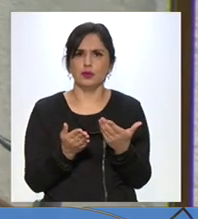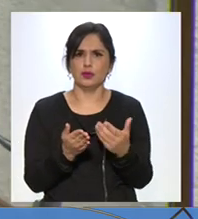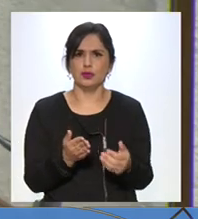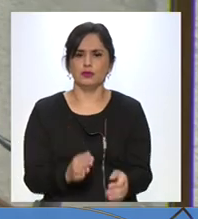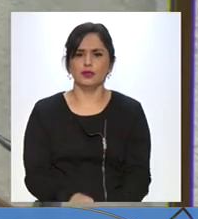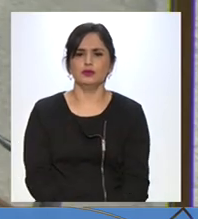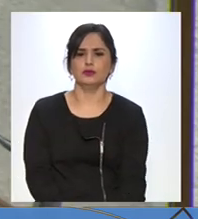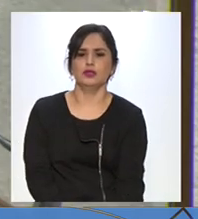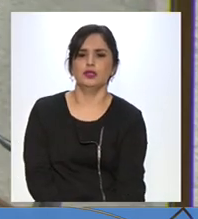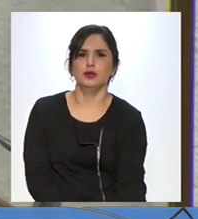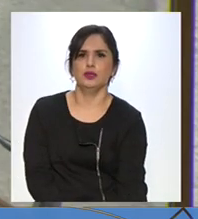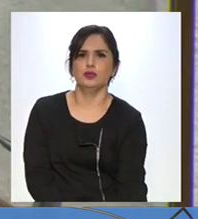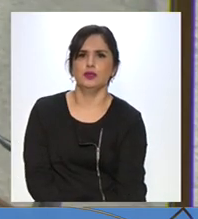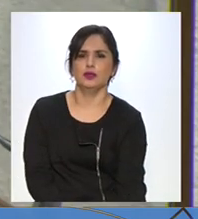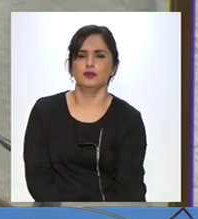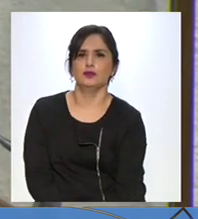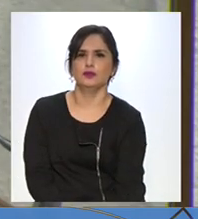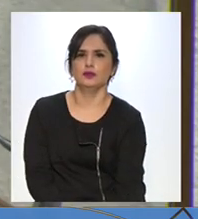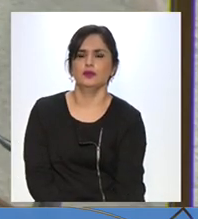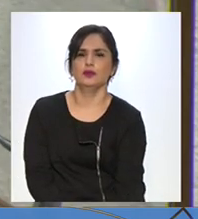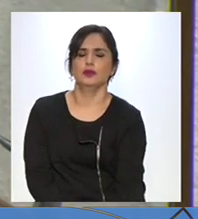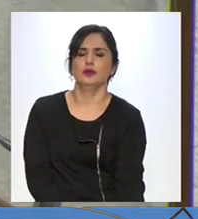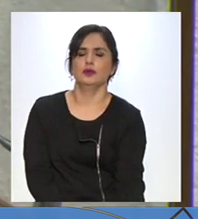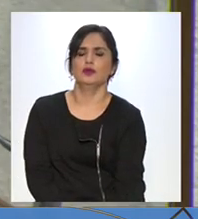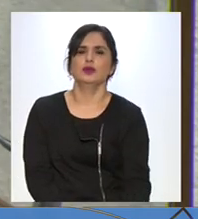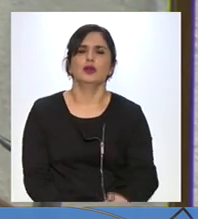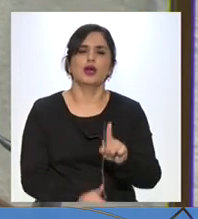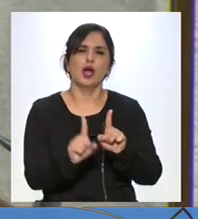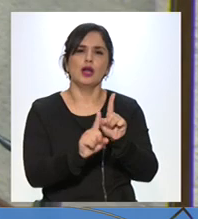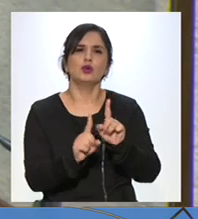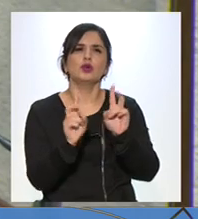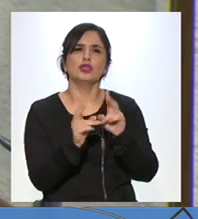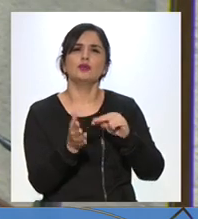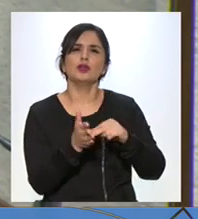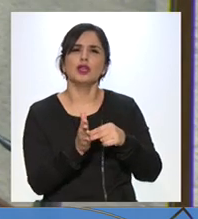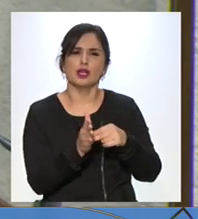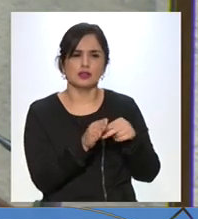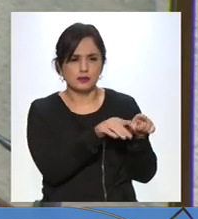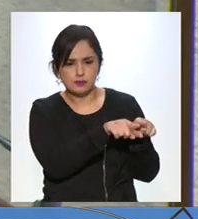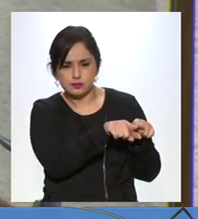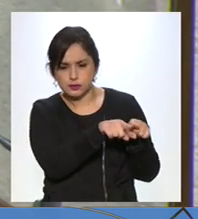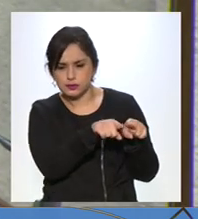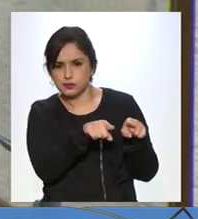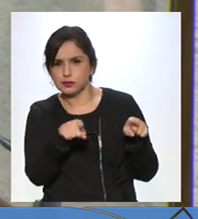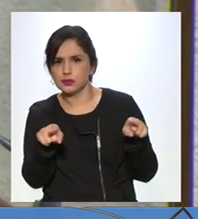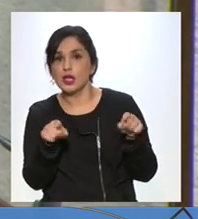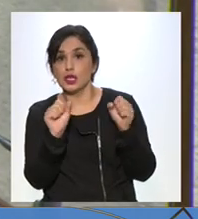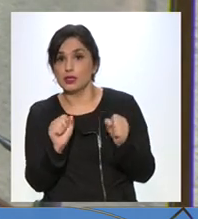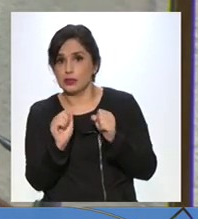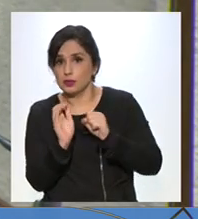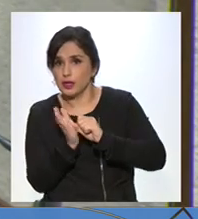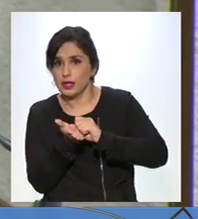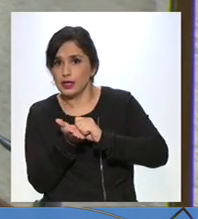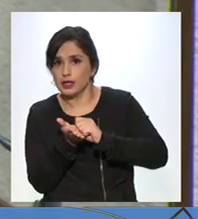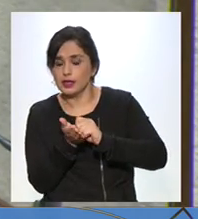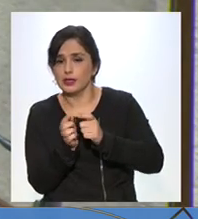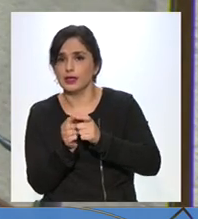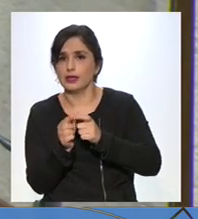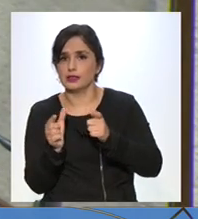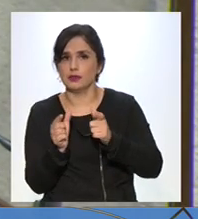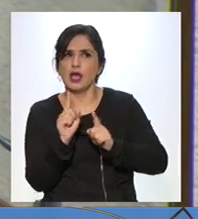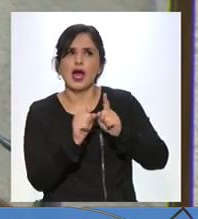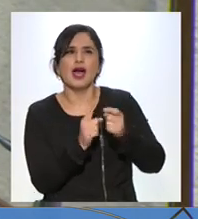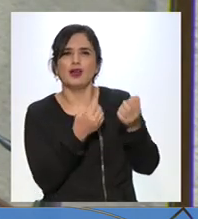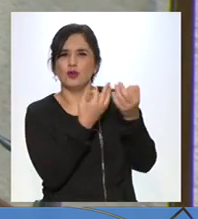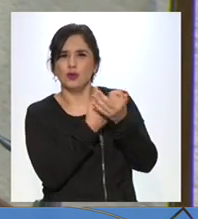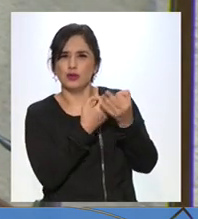finalmente que los equilibrios macroeconómicos permitan hacer sostenible una capacidad de crecimiento? Algo se ha referido en esta intervención,